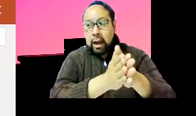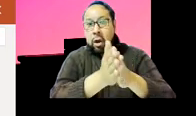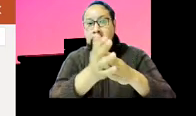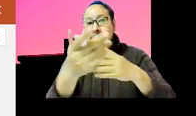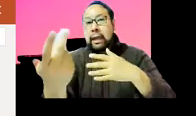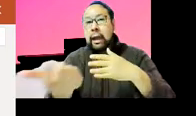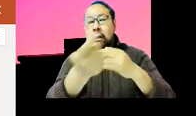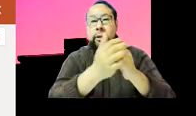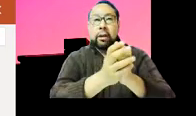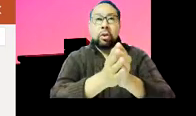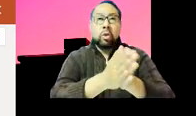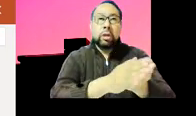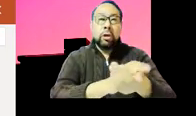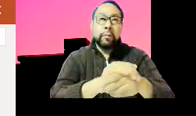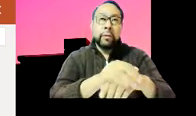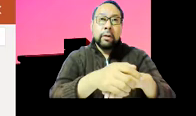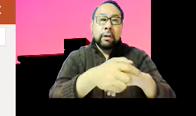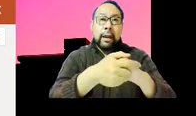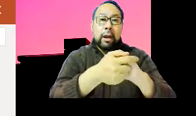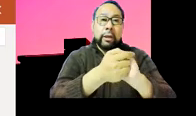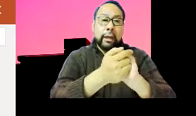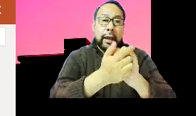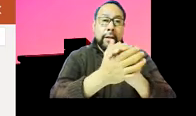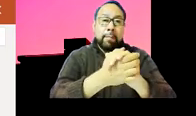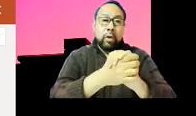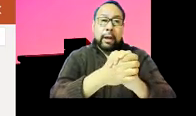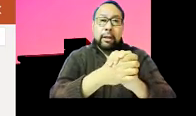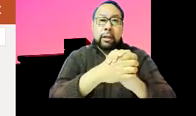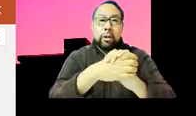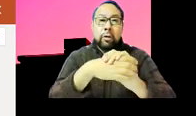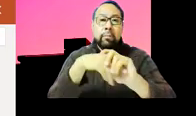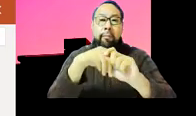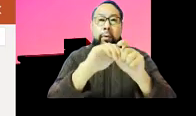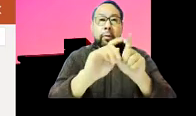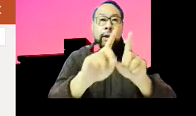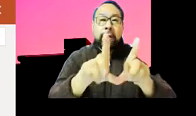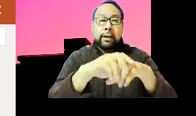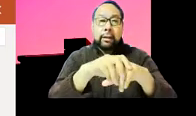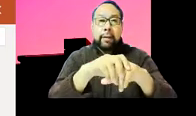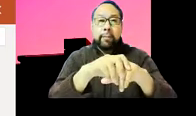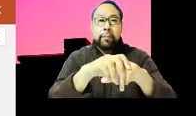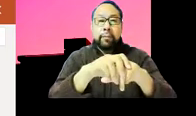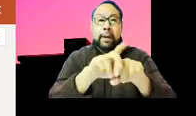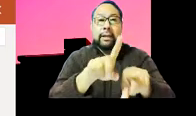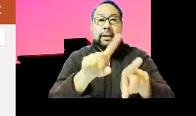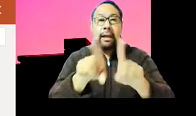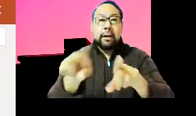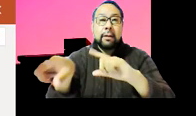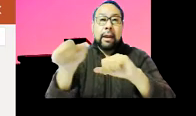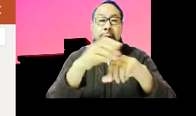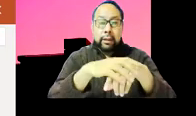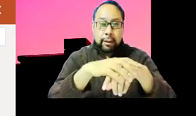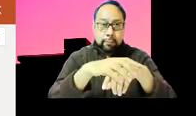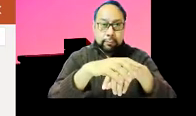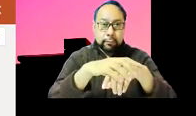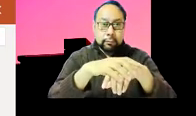En la lógica o en el estudio de la lógica nos va a decir no, una falacia va a distar